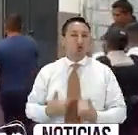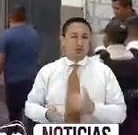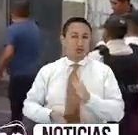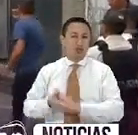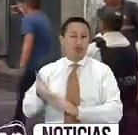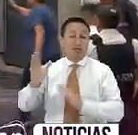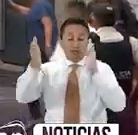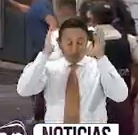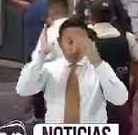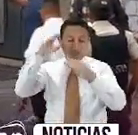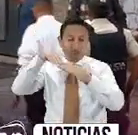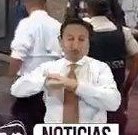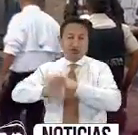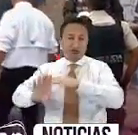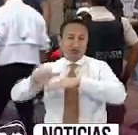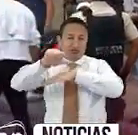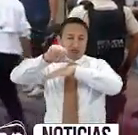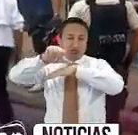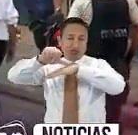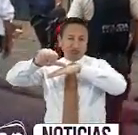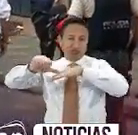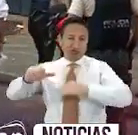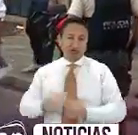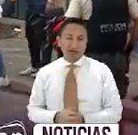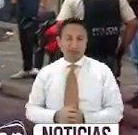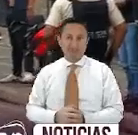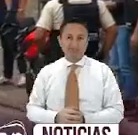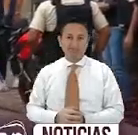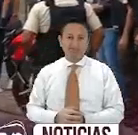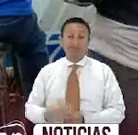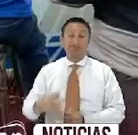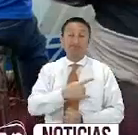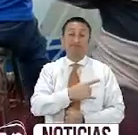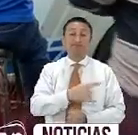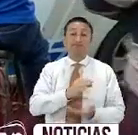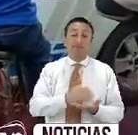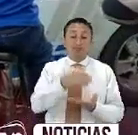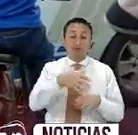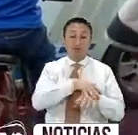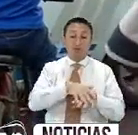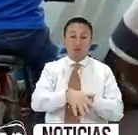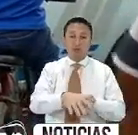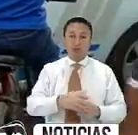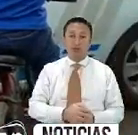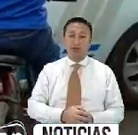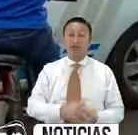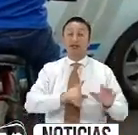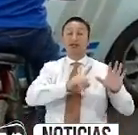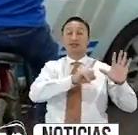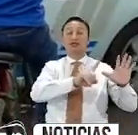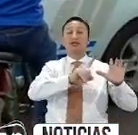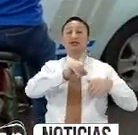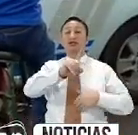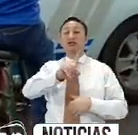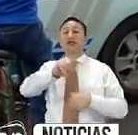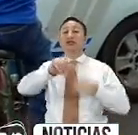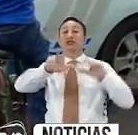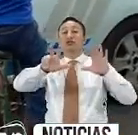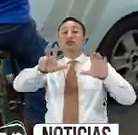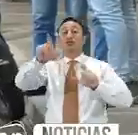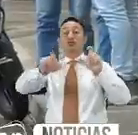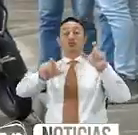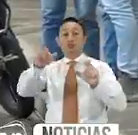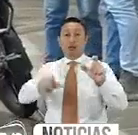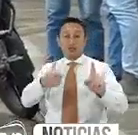de Babahoyo para los trámites de ley, mientras en Los Ríos ya se contabilizan 618 muertes